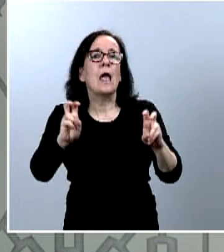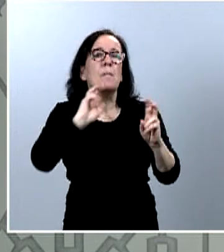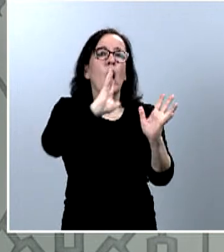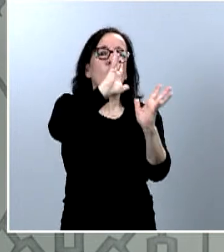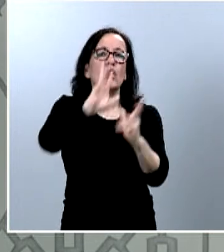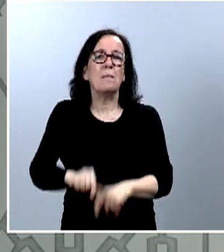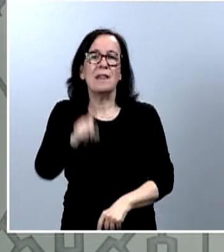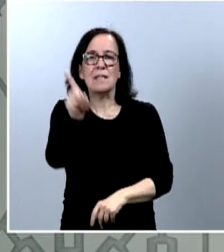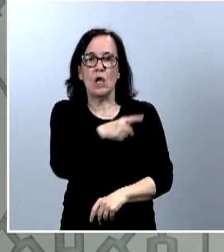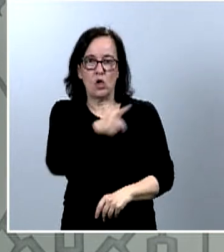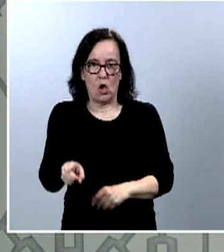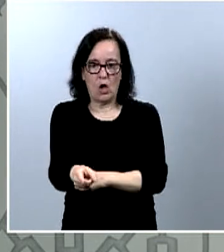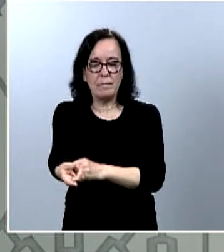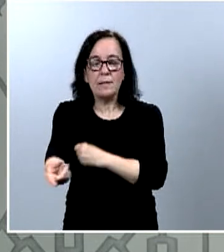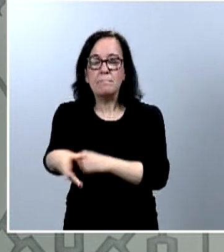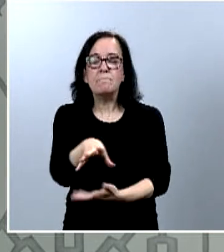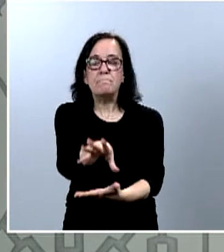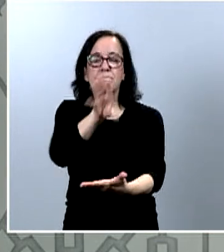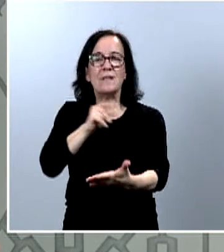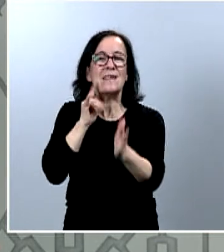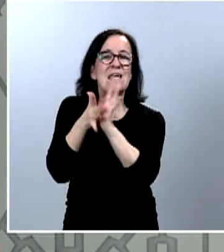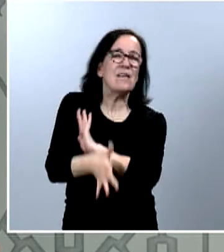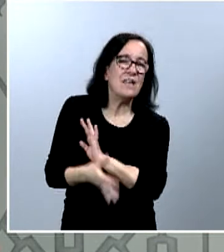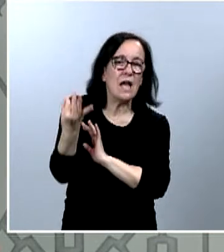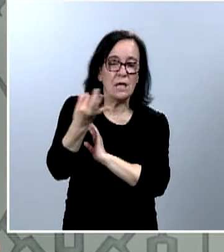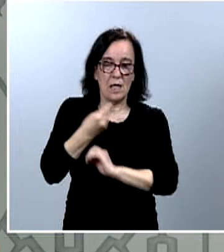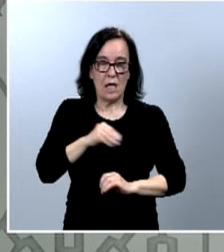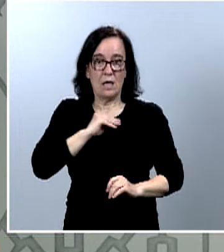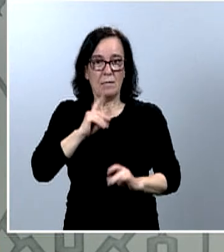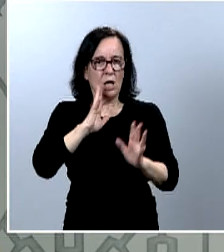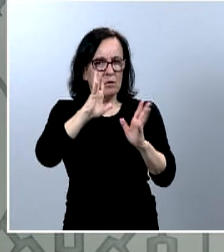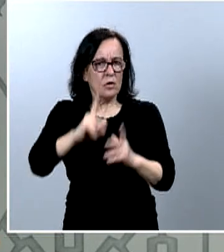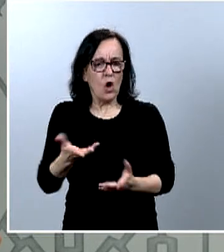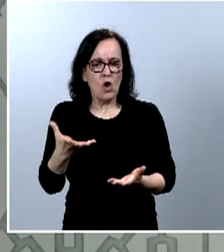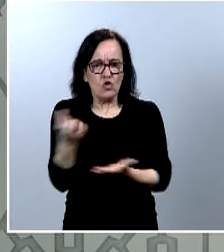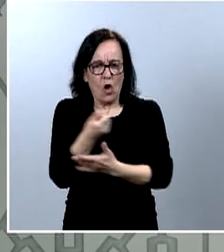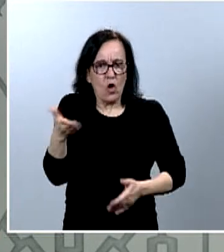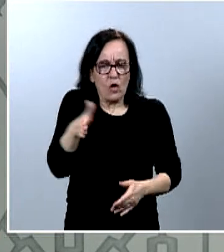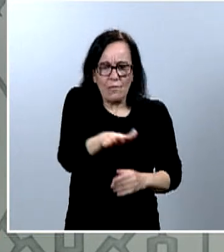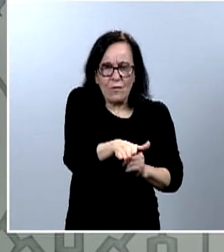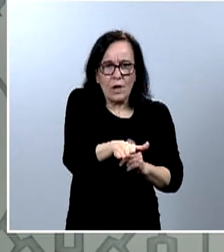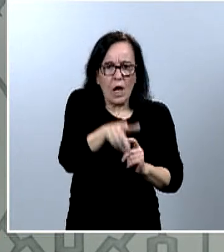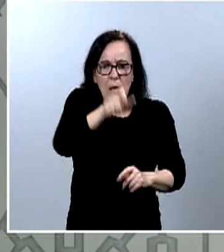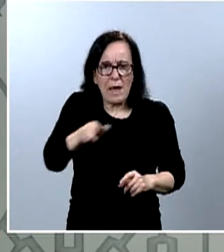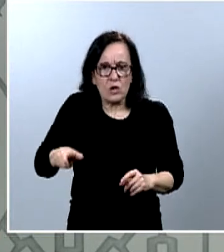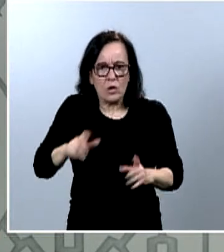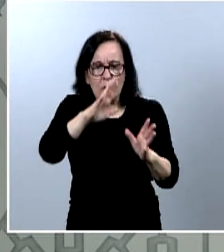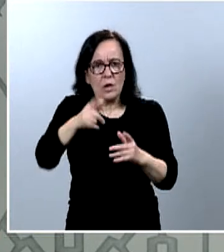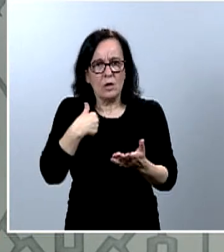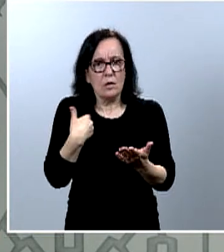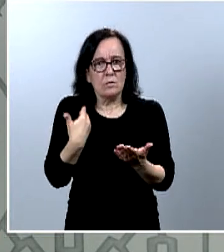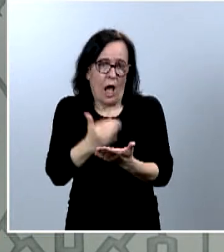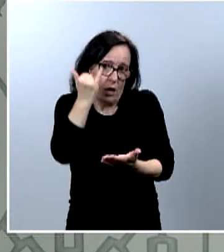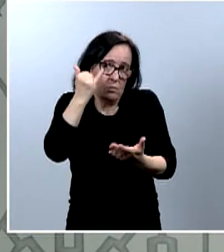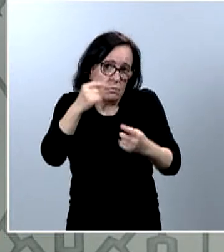cuestión de interpretar lo que significa. En España se cuentan todos los fallecidos. Todas las personas fallecidas tienen su certificado de defunción y todas las